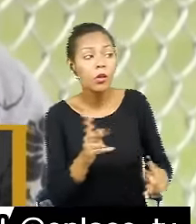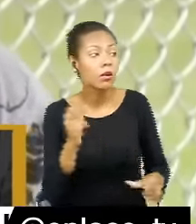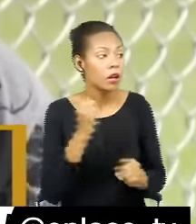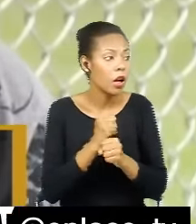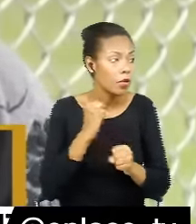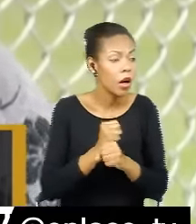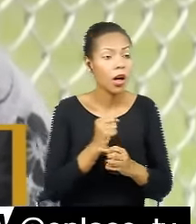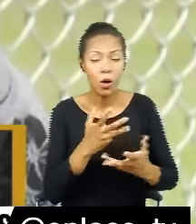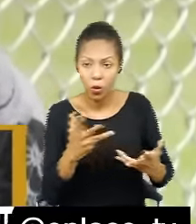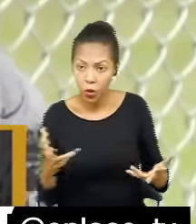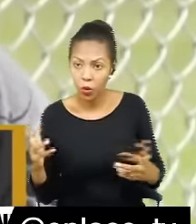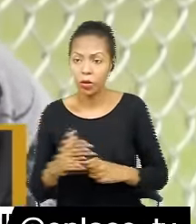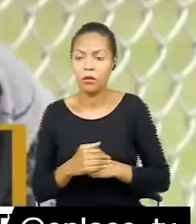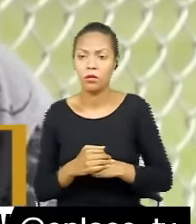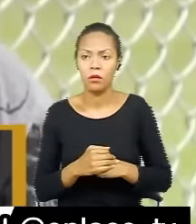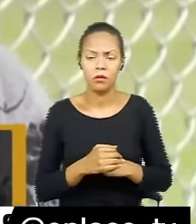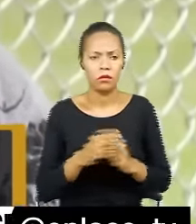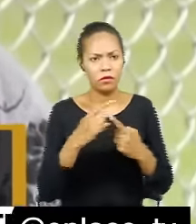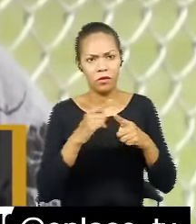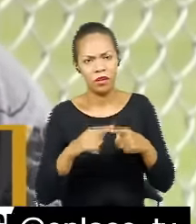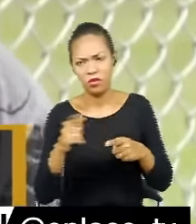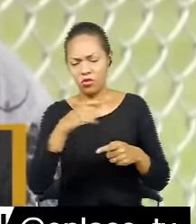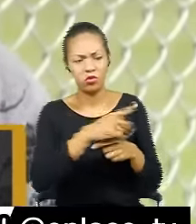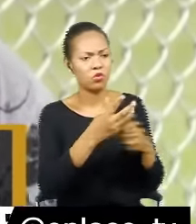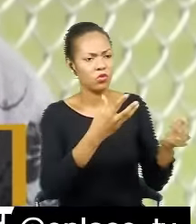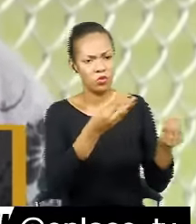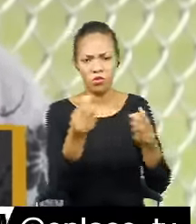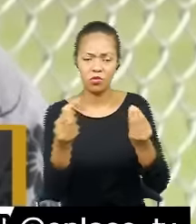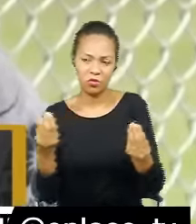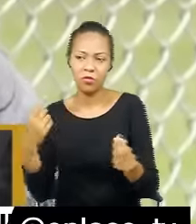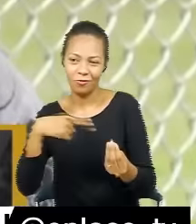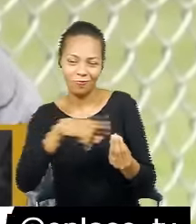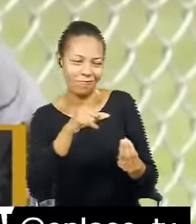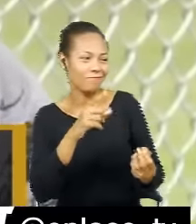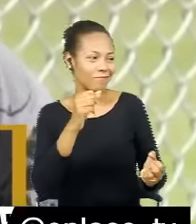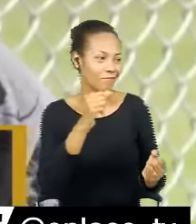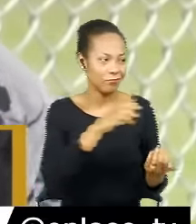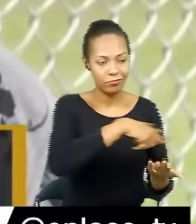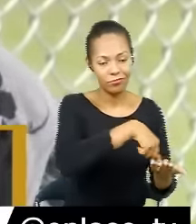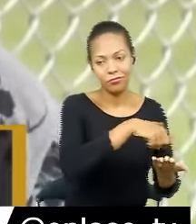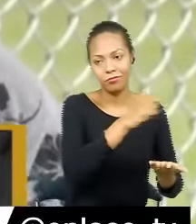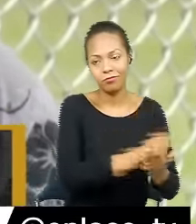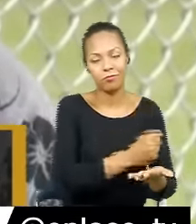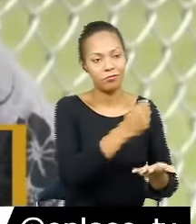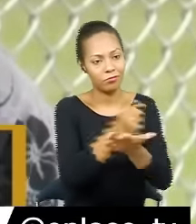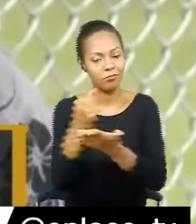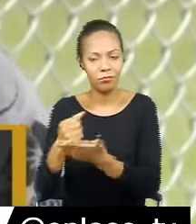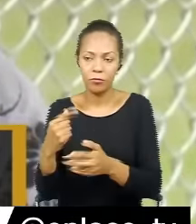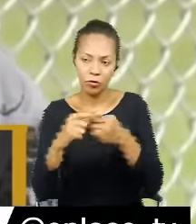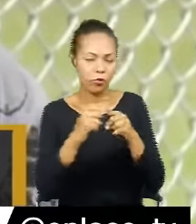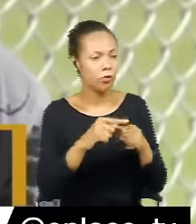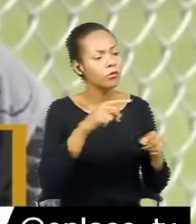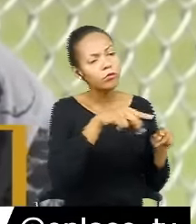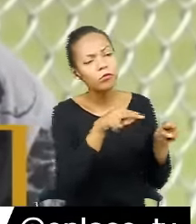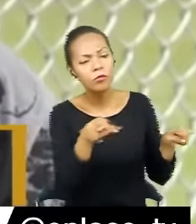de tercerizados, de diferentes firmas contratistas. He recibido múltiples amenazas.